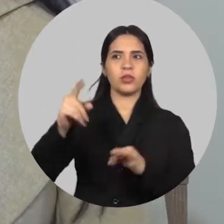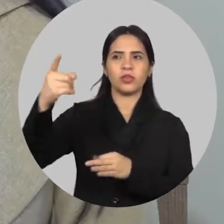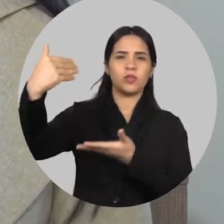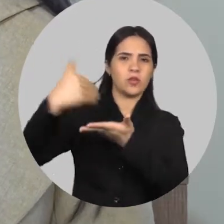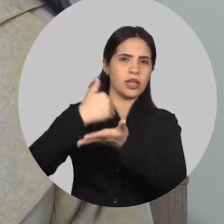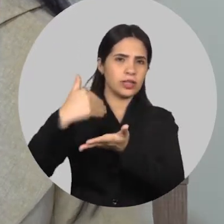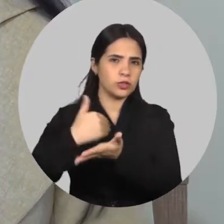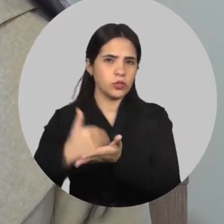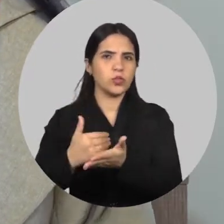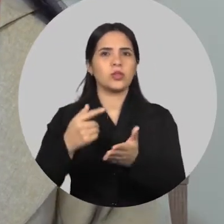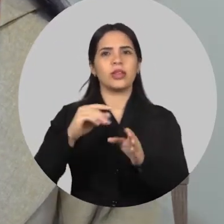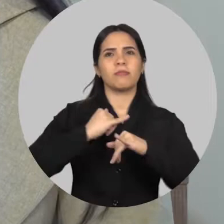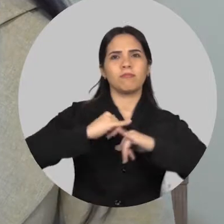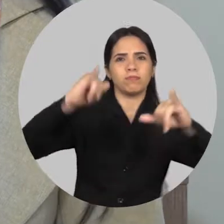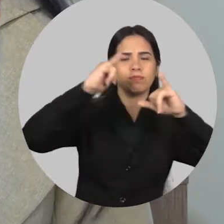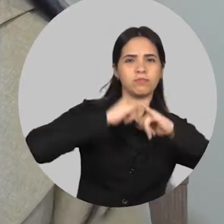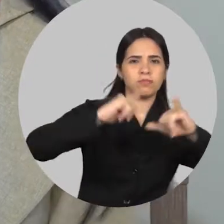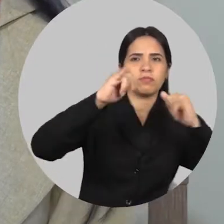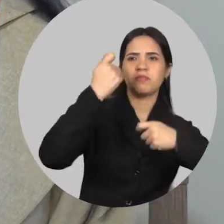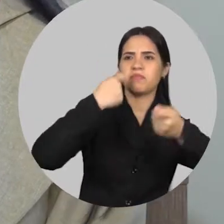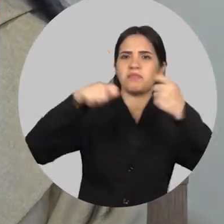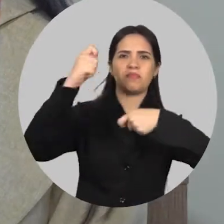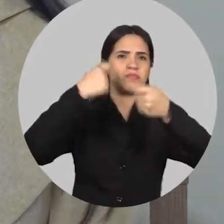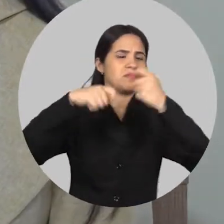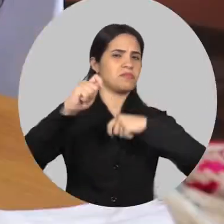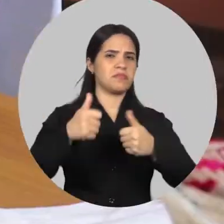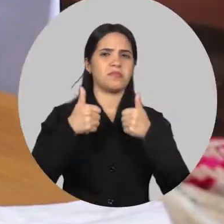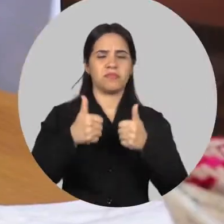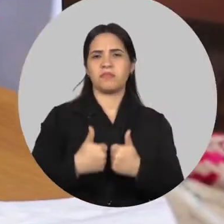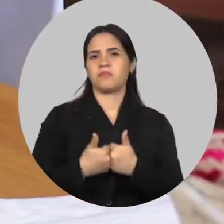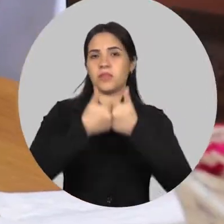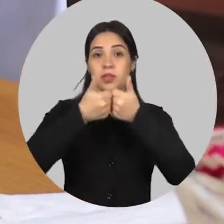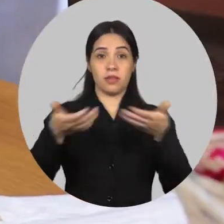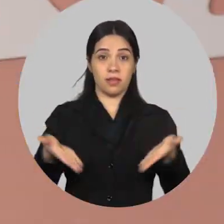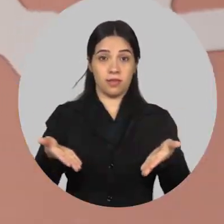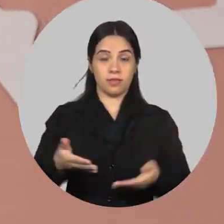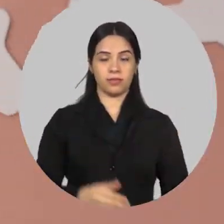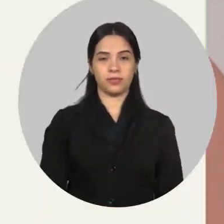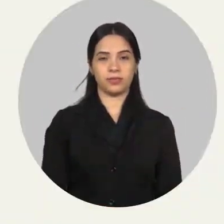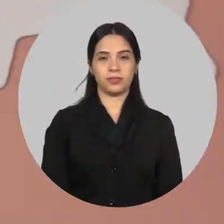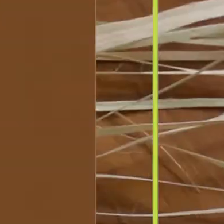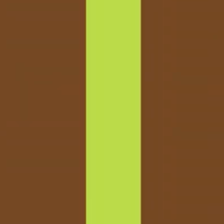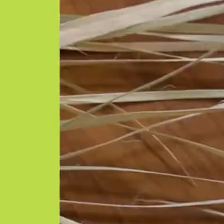promociona nuestra artesanía y se vende, se valora mucho más ahora.